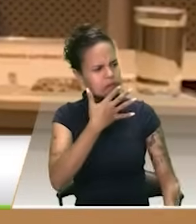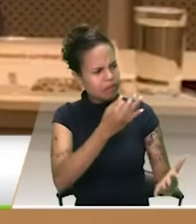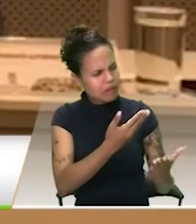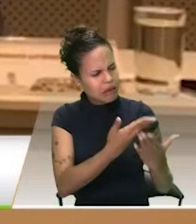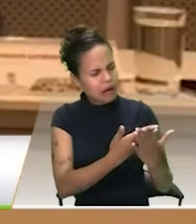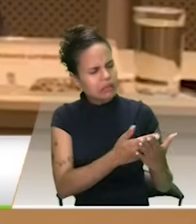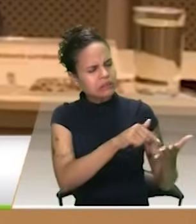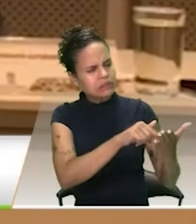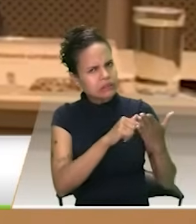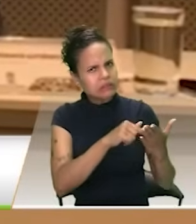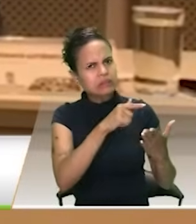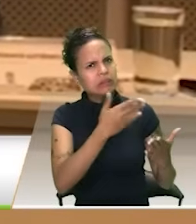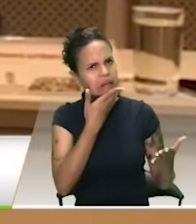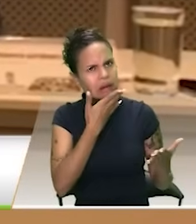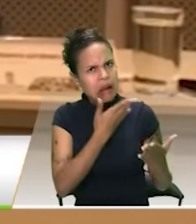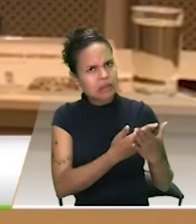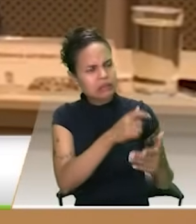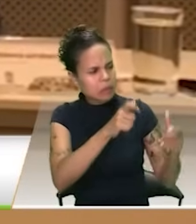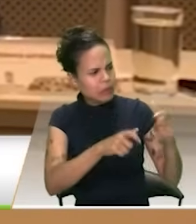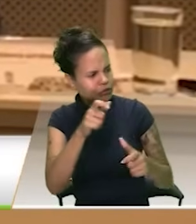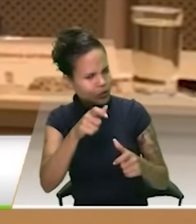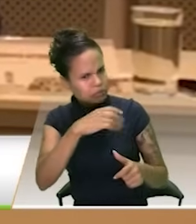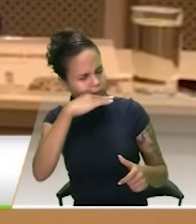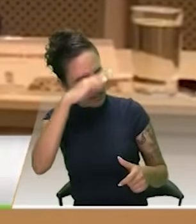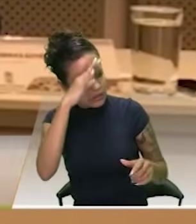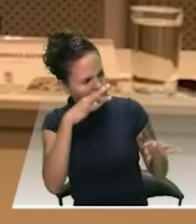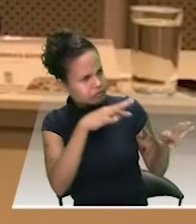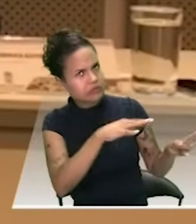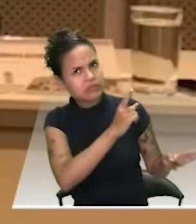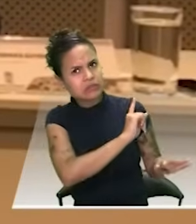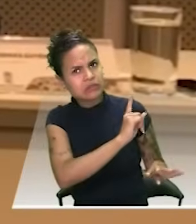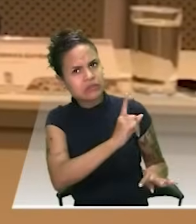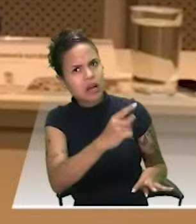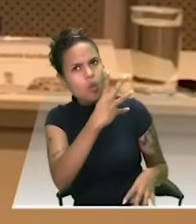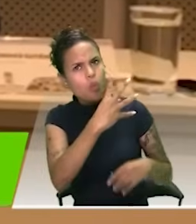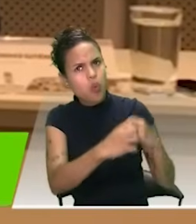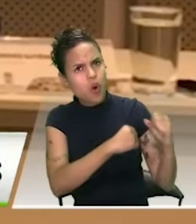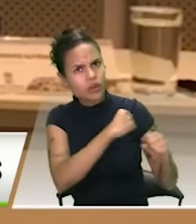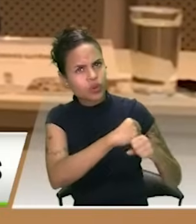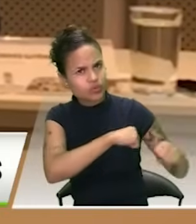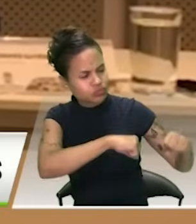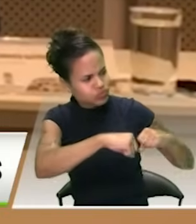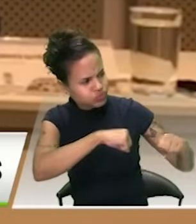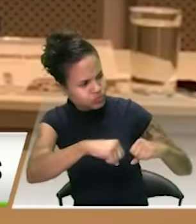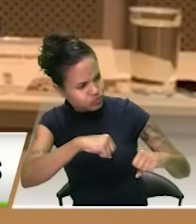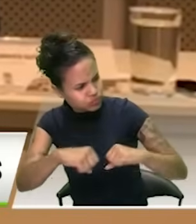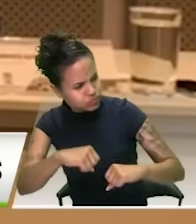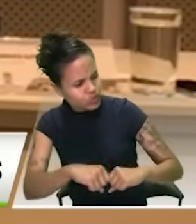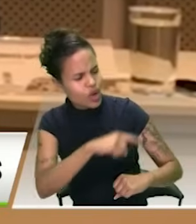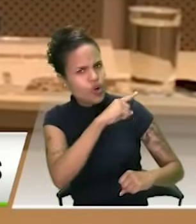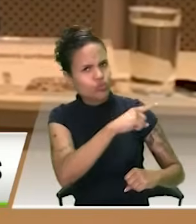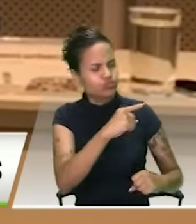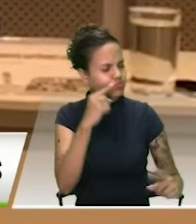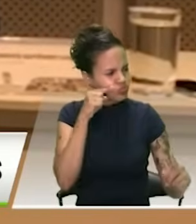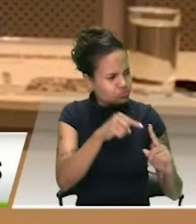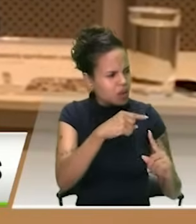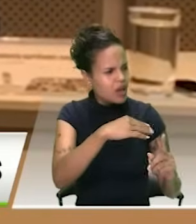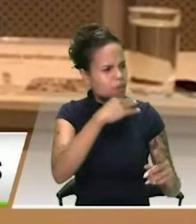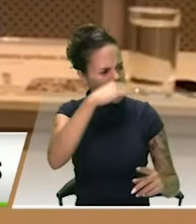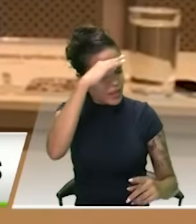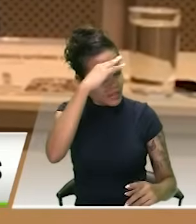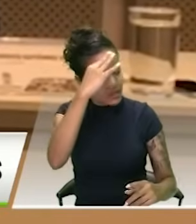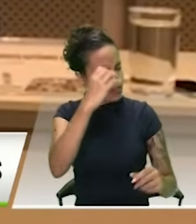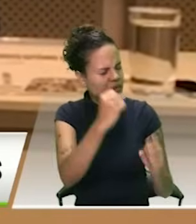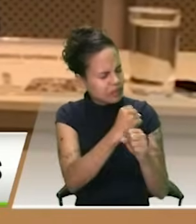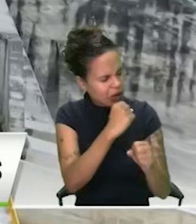que agradecen su gestión durante estos 4 años. Usted ha trabajado por Medellín, usted se la ha